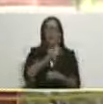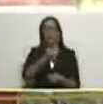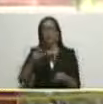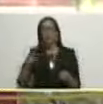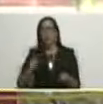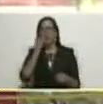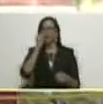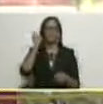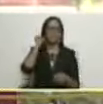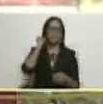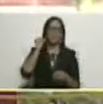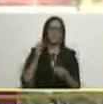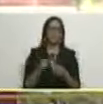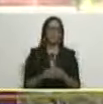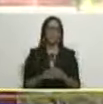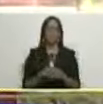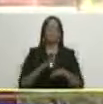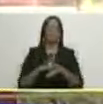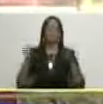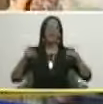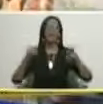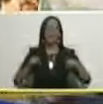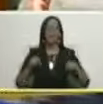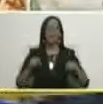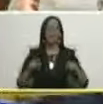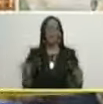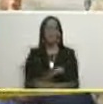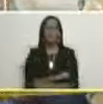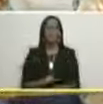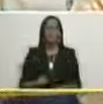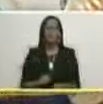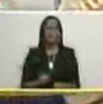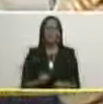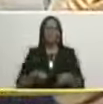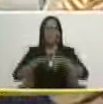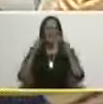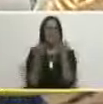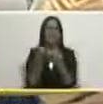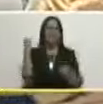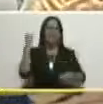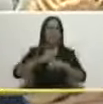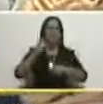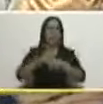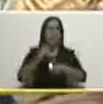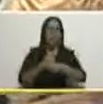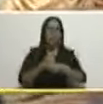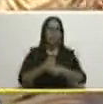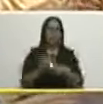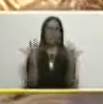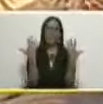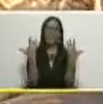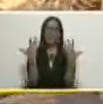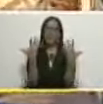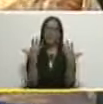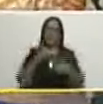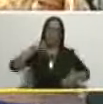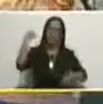trabajadores, trabajadoras, porque esto fuera imposible sin la clase obrera, sin la mano de obra